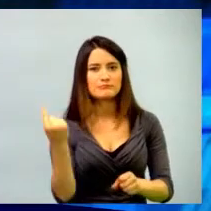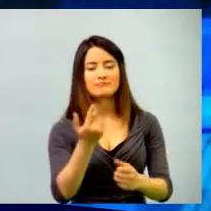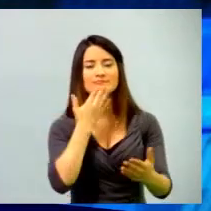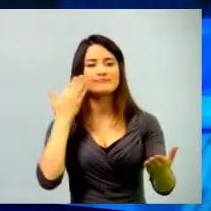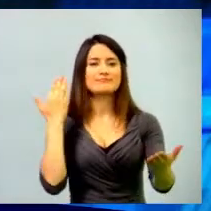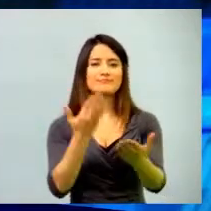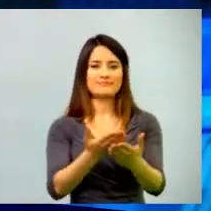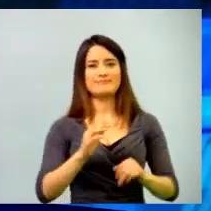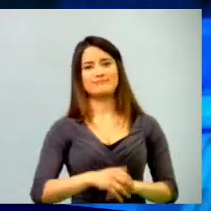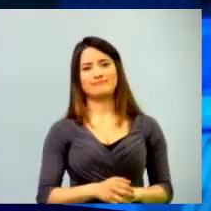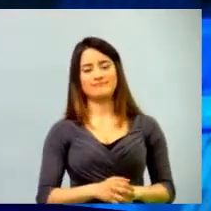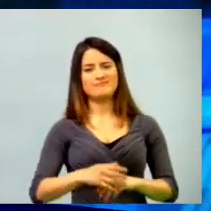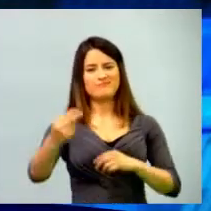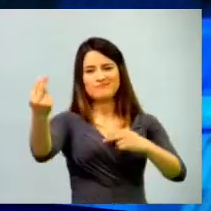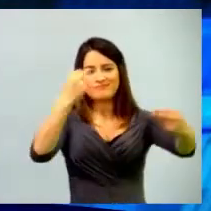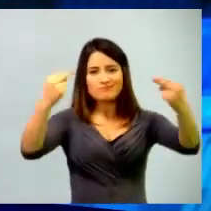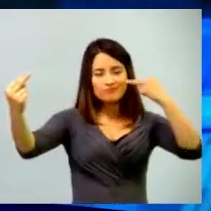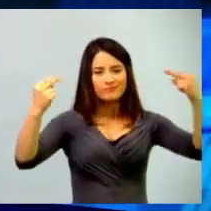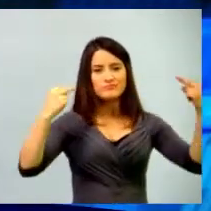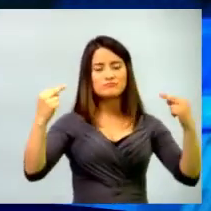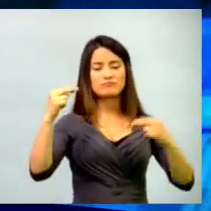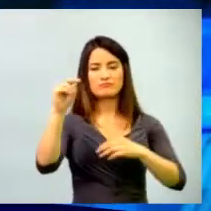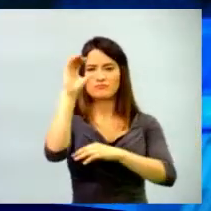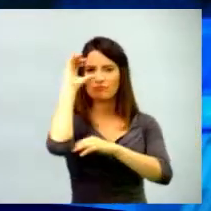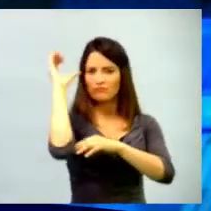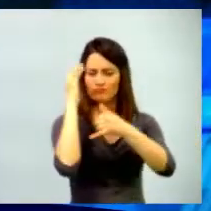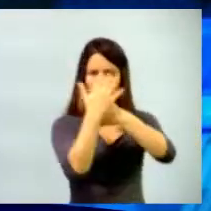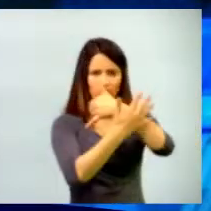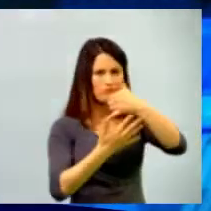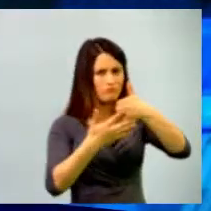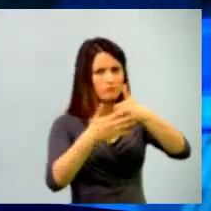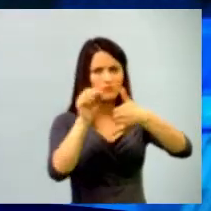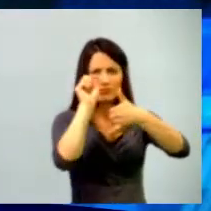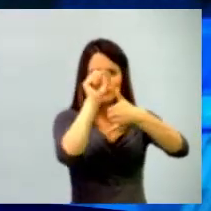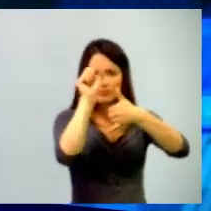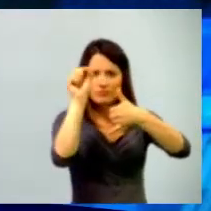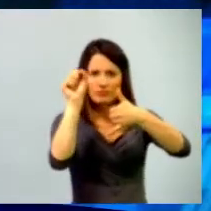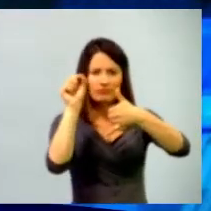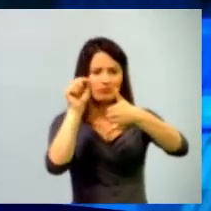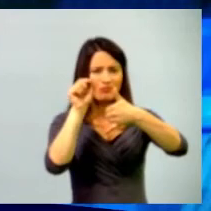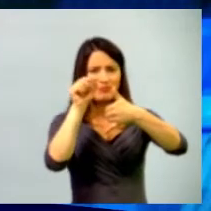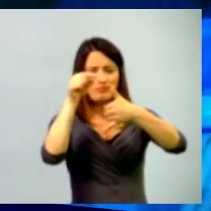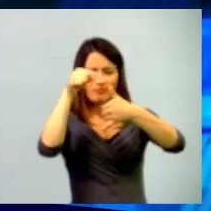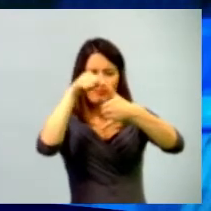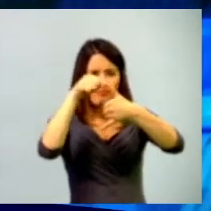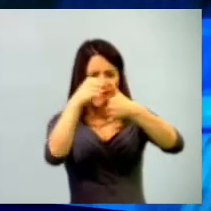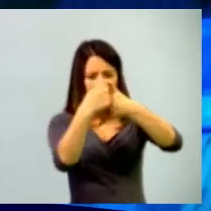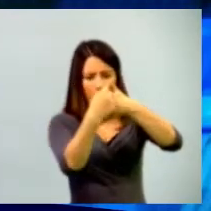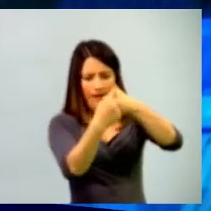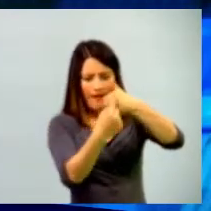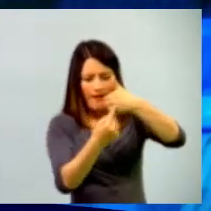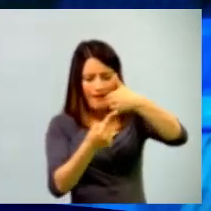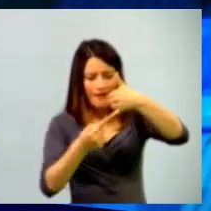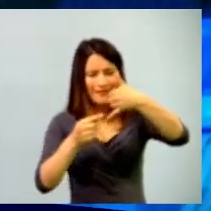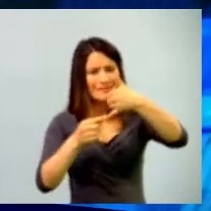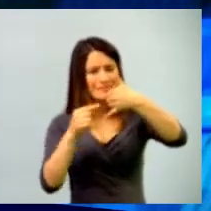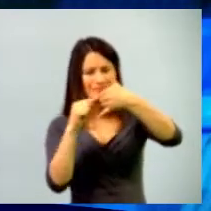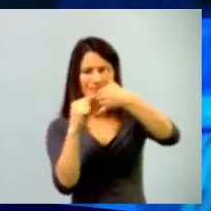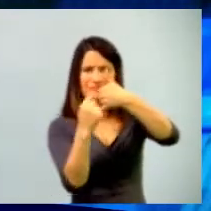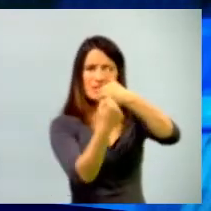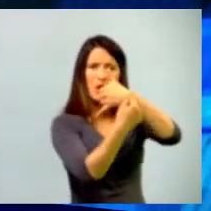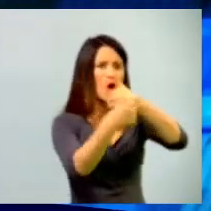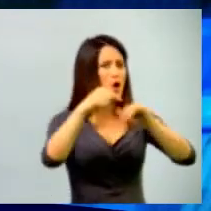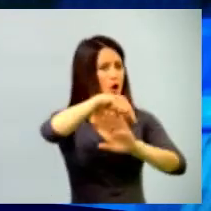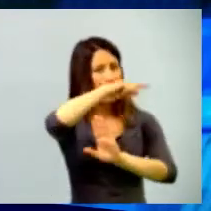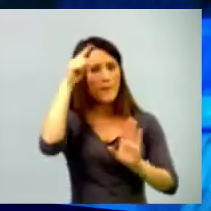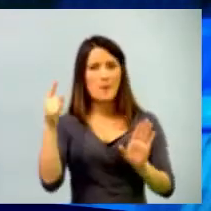visto desde todas las geografías, desde Providencia hasta el Amazonas, desde Puerto Inírida hasta Ipiales. Eso nos llena